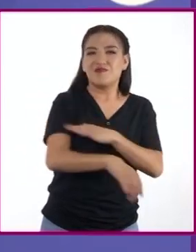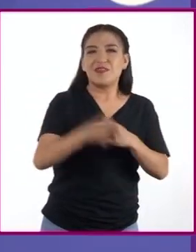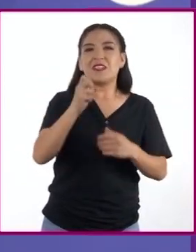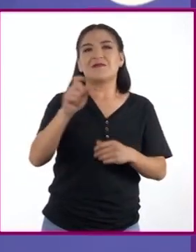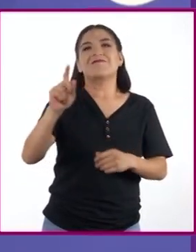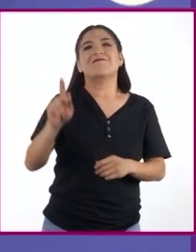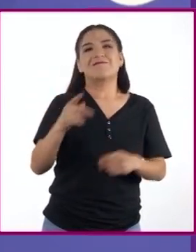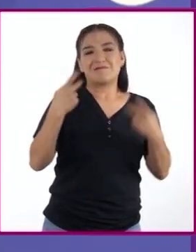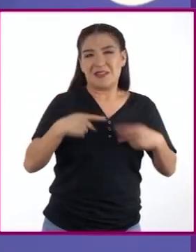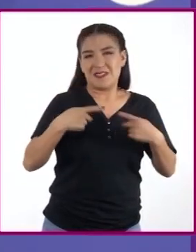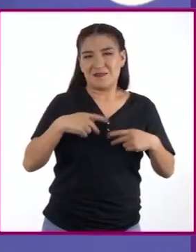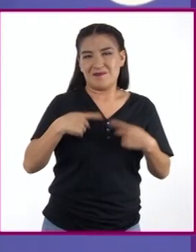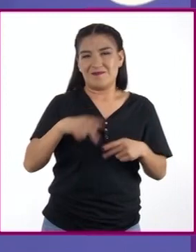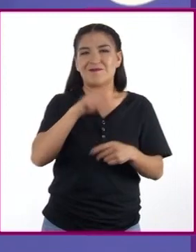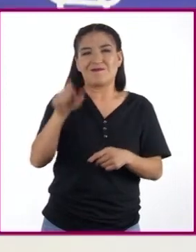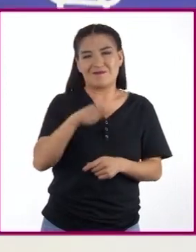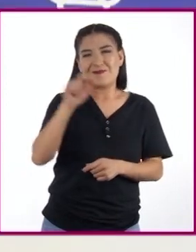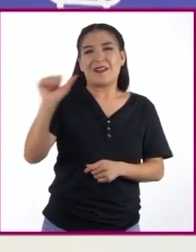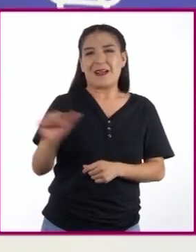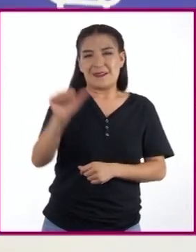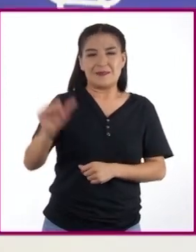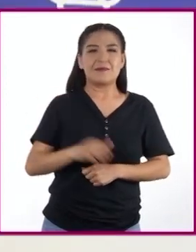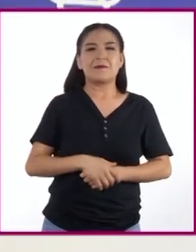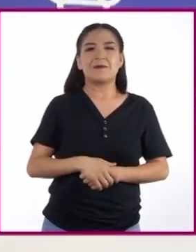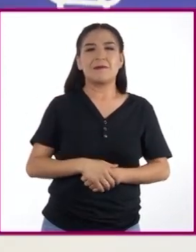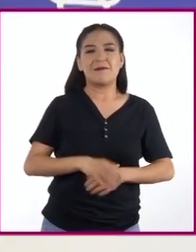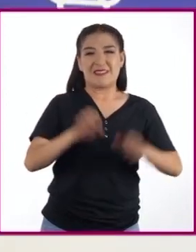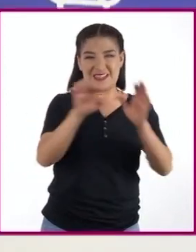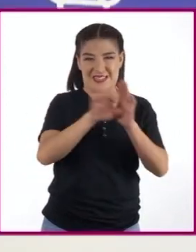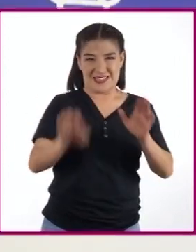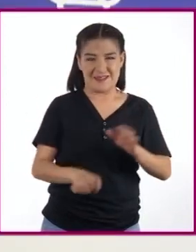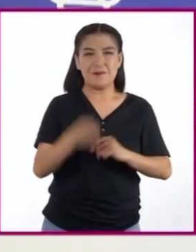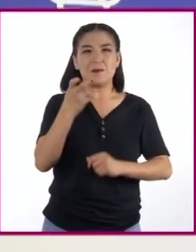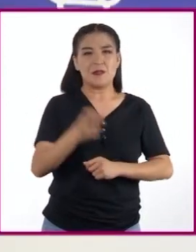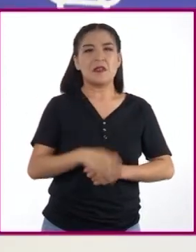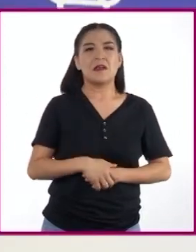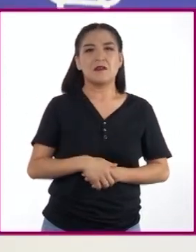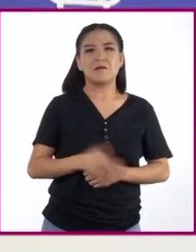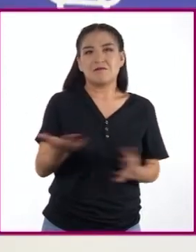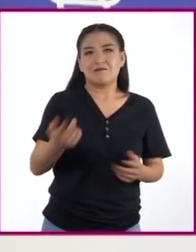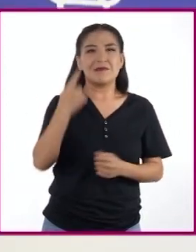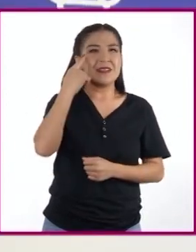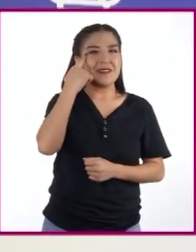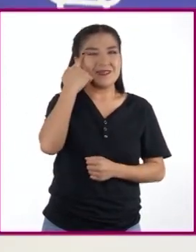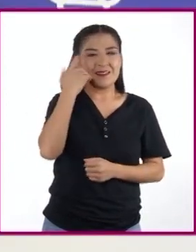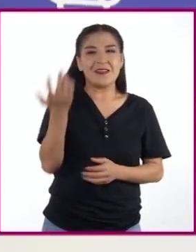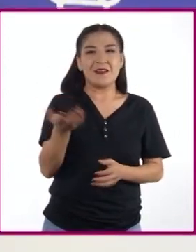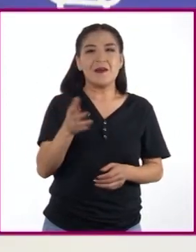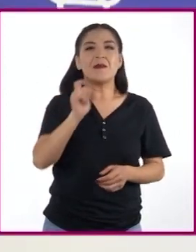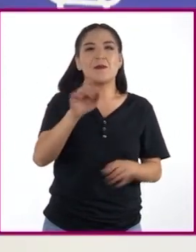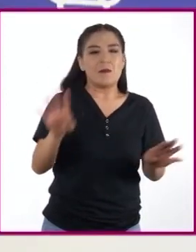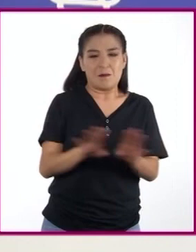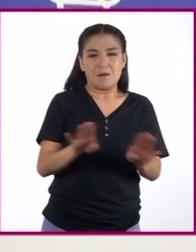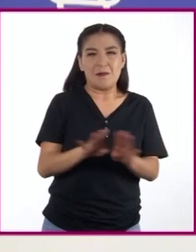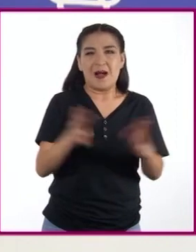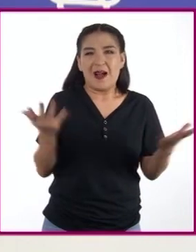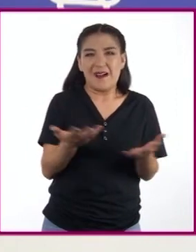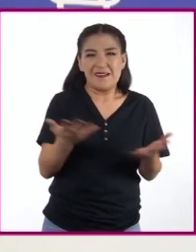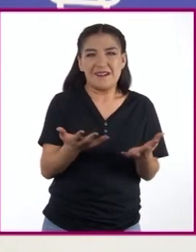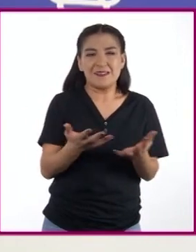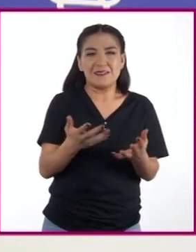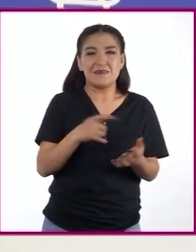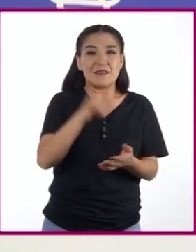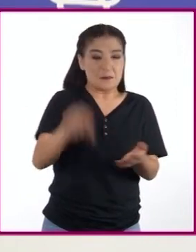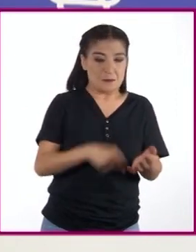población nativa. Un ejemplo de ello son los chinos, quienes constituyeron una parte